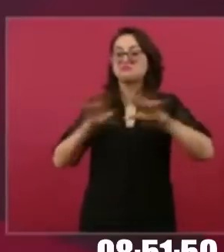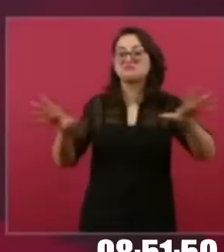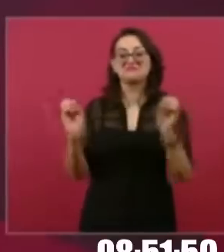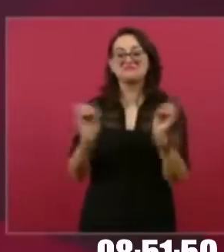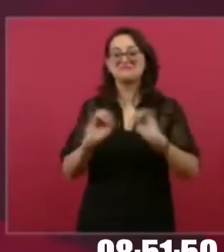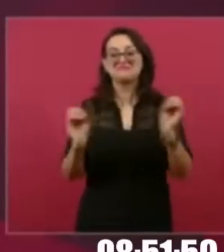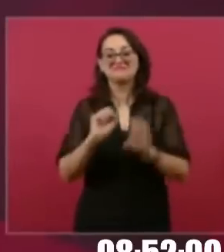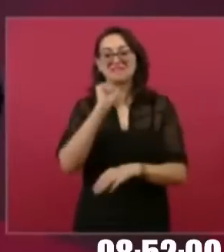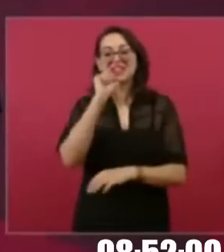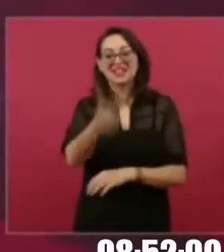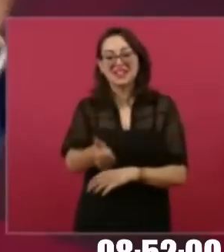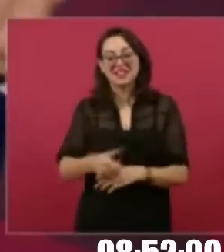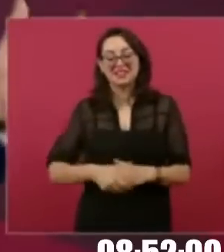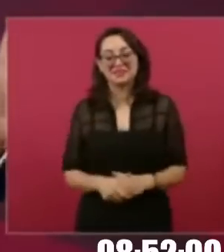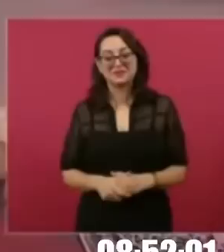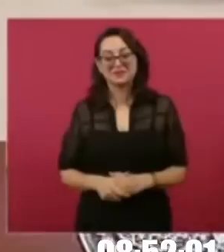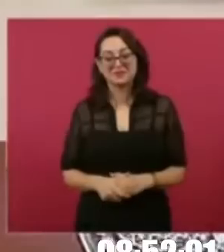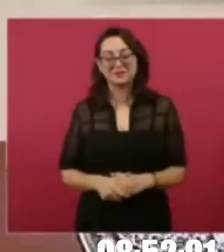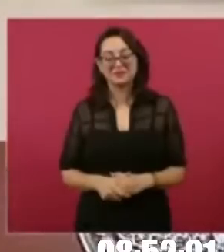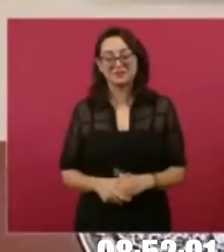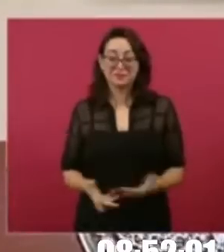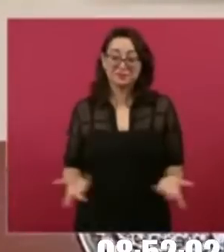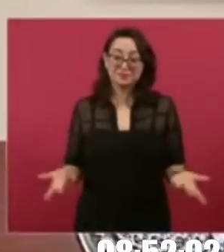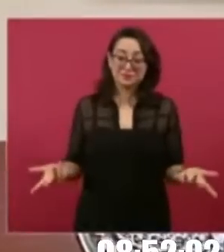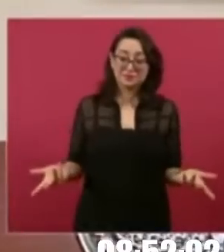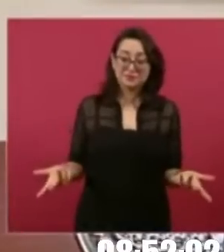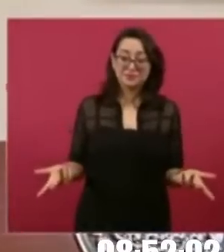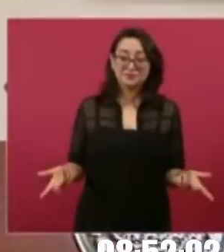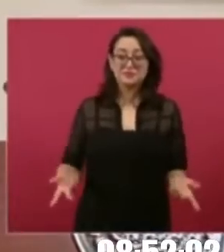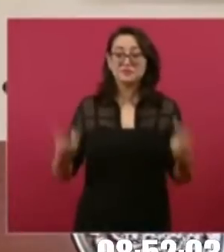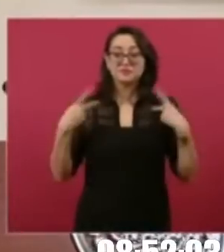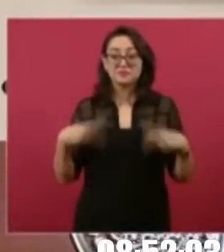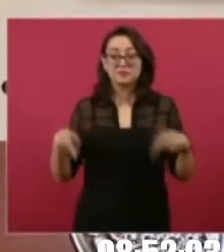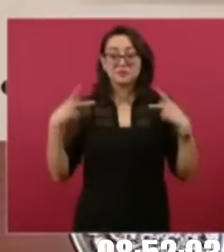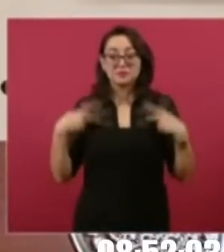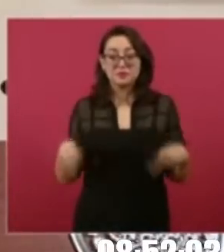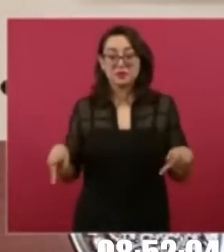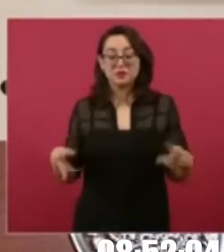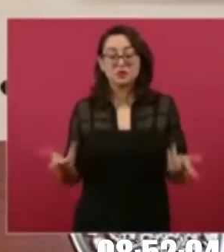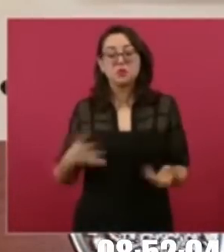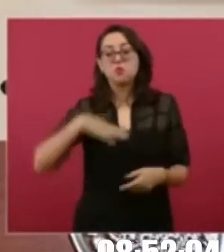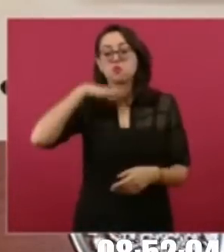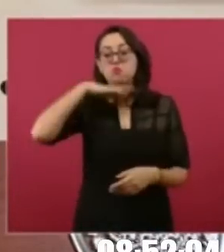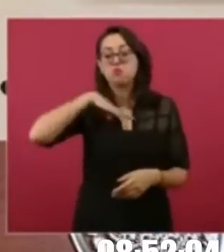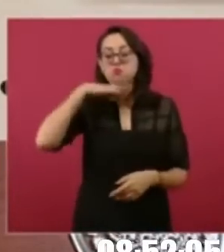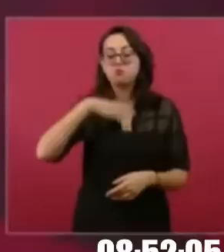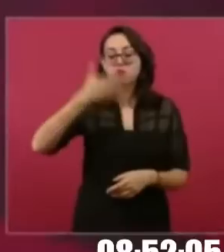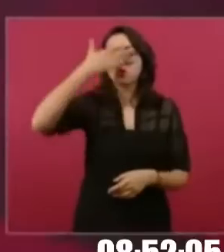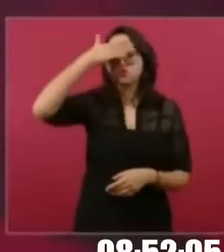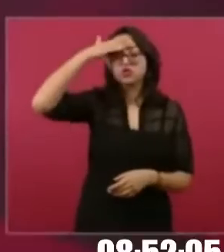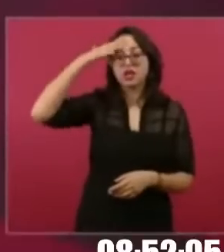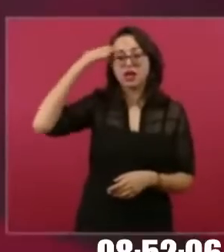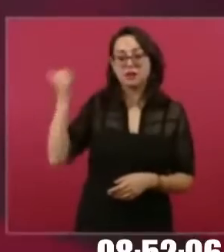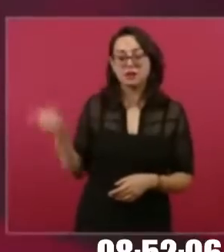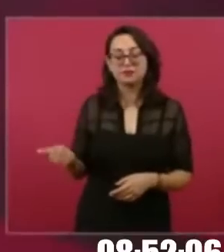y mucha gente no se entera